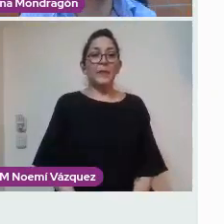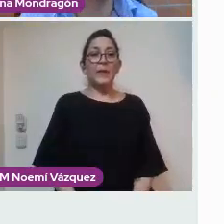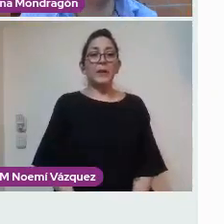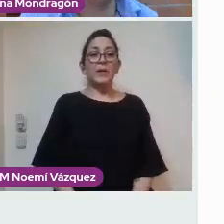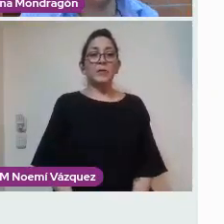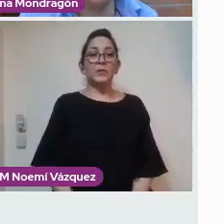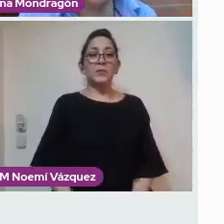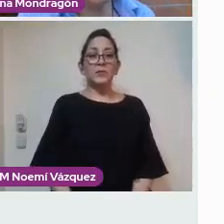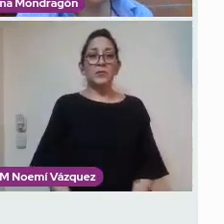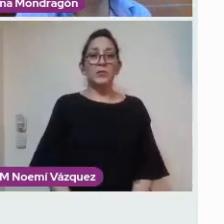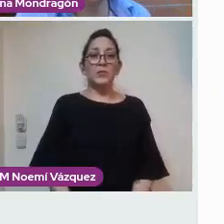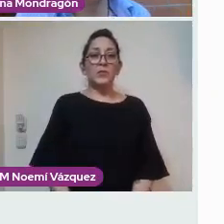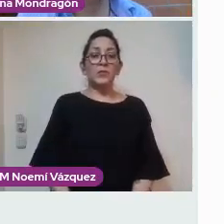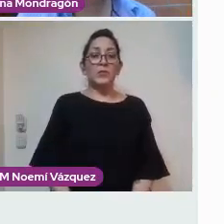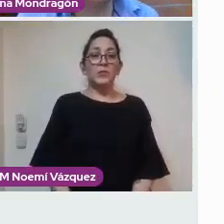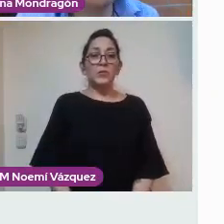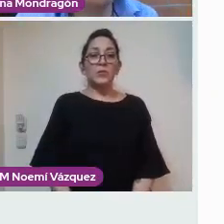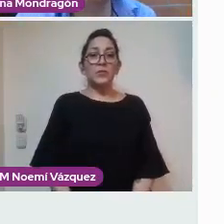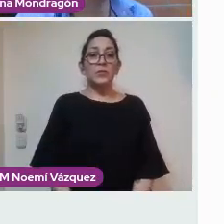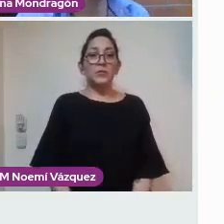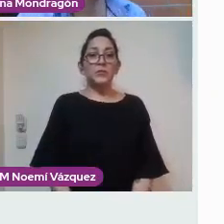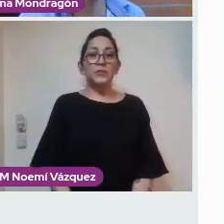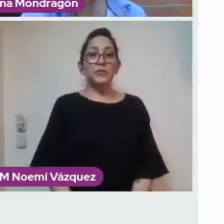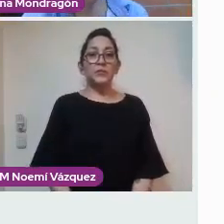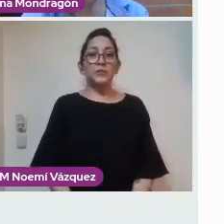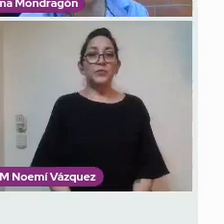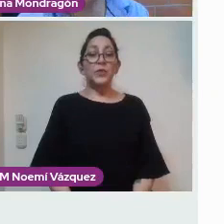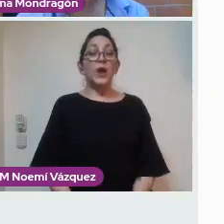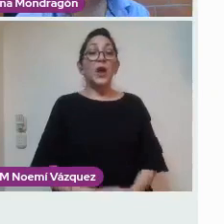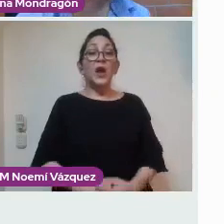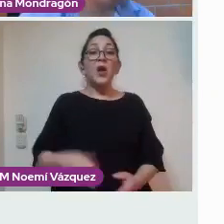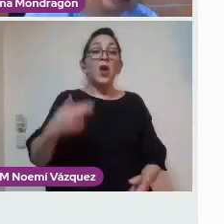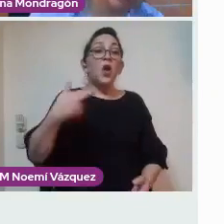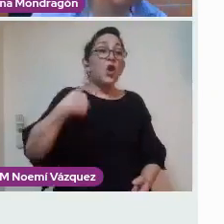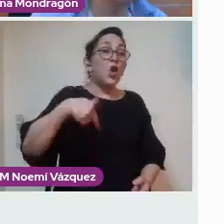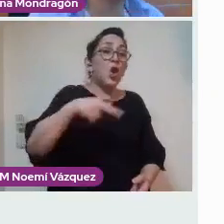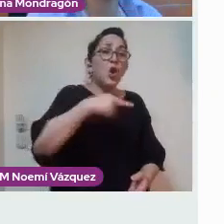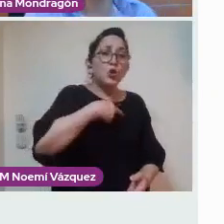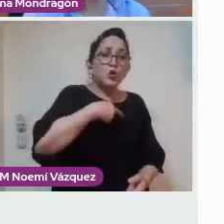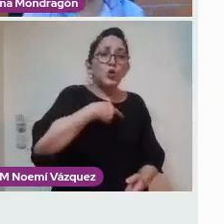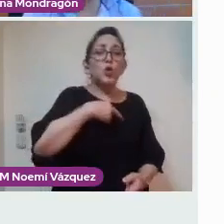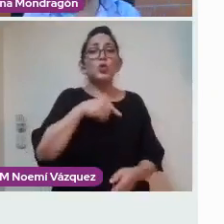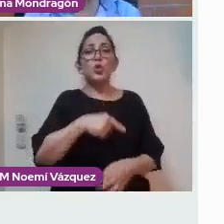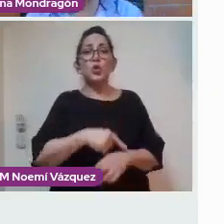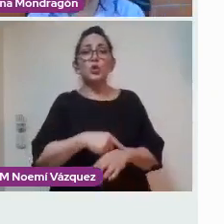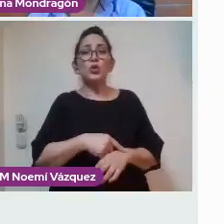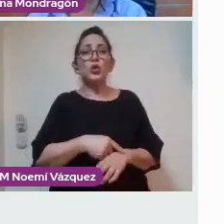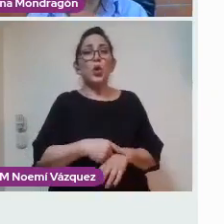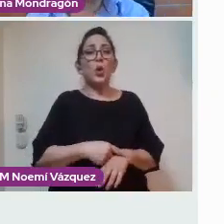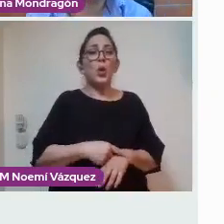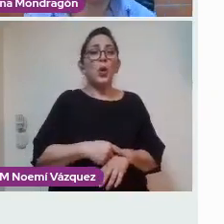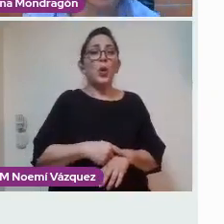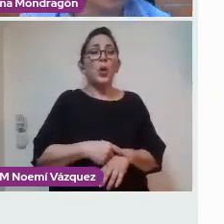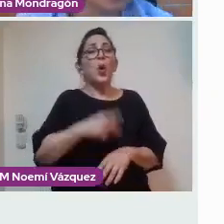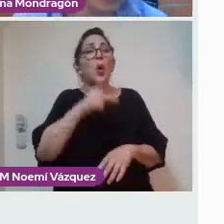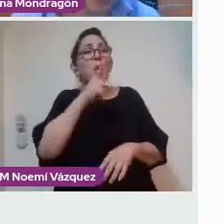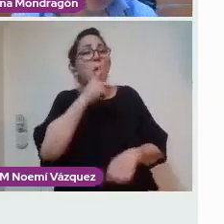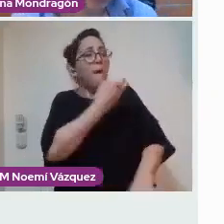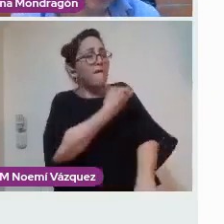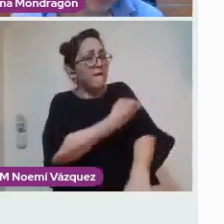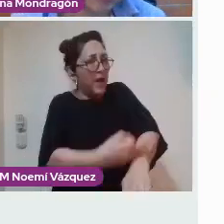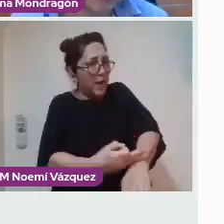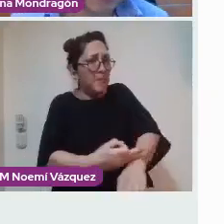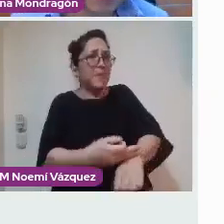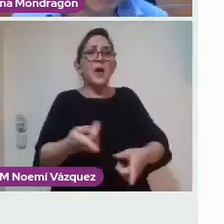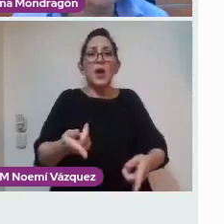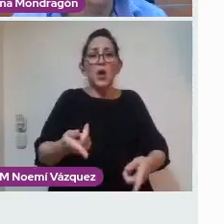Dentro de las acciones que podemos hacer en conjunto, los docentes y las familias, o los